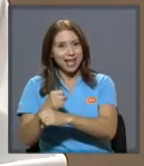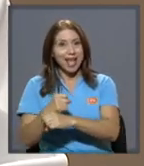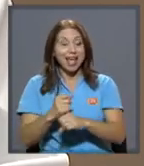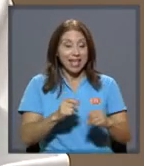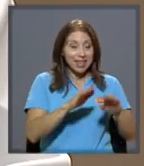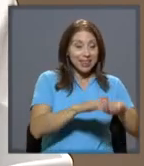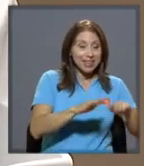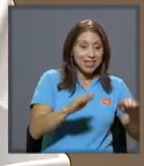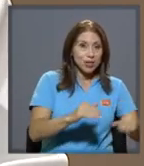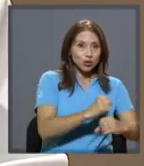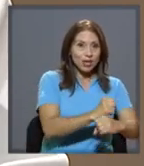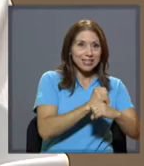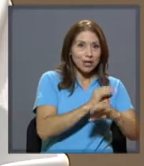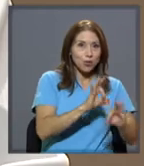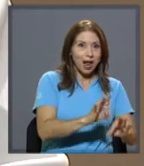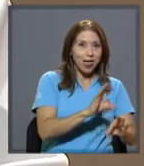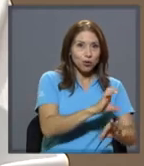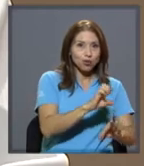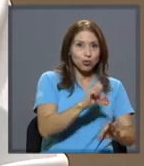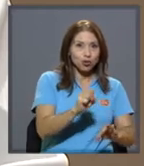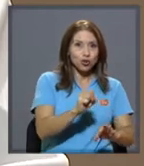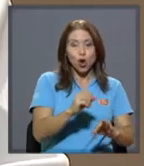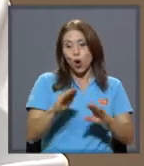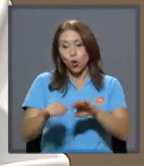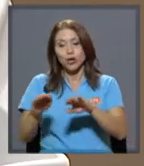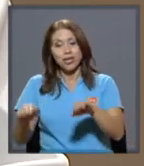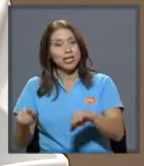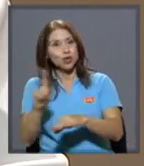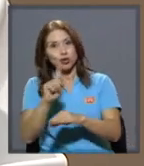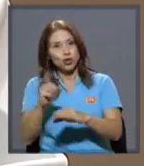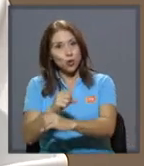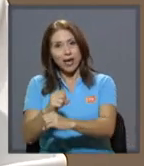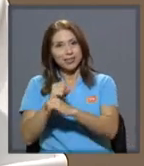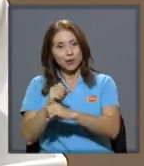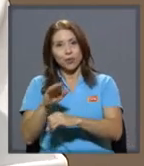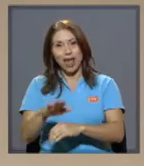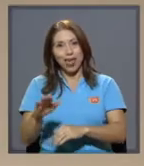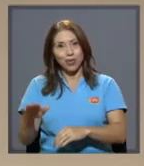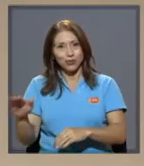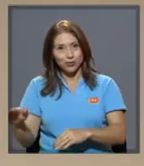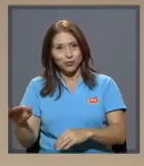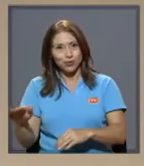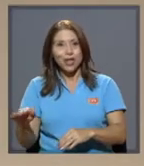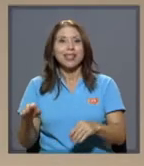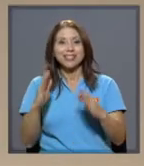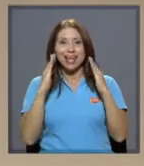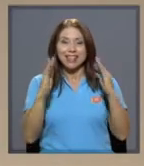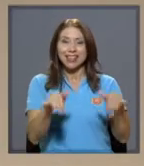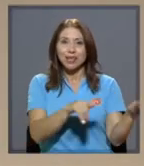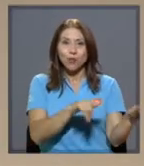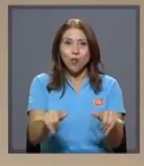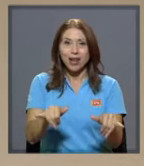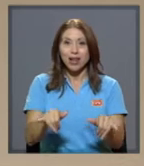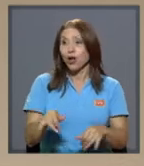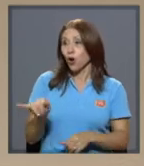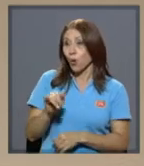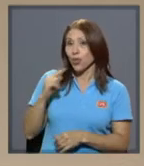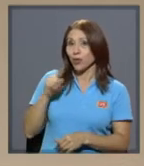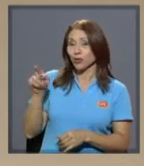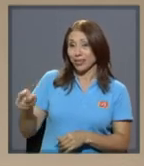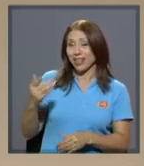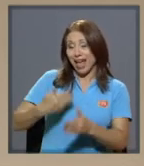o no, ¿verdad? Como usted bien lo decía, hará unos ayeres, como lo dijo al inicio, cuando usted nació morían alrededor